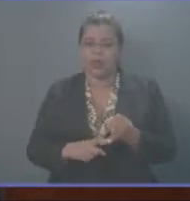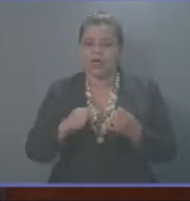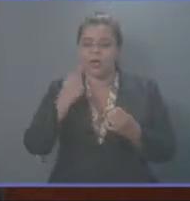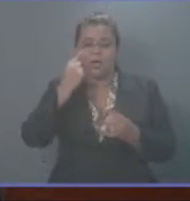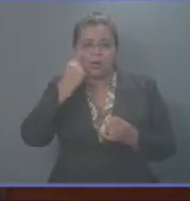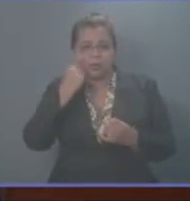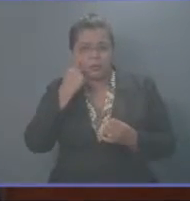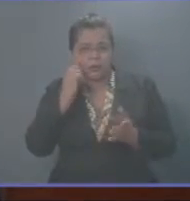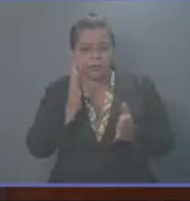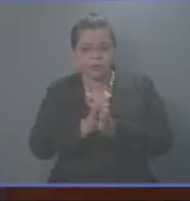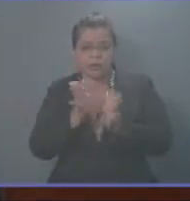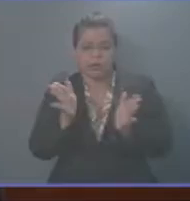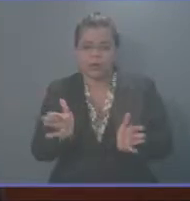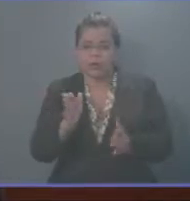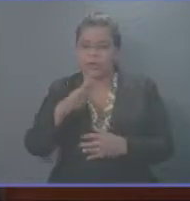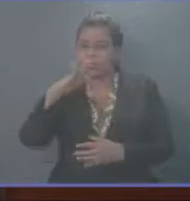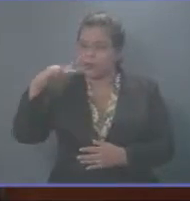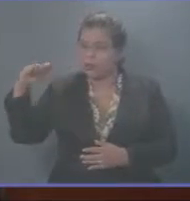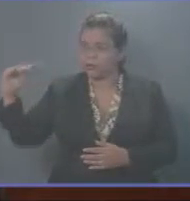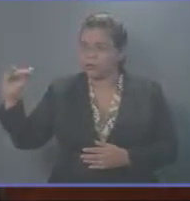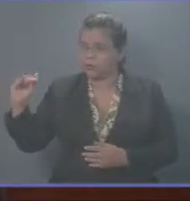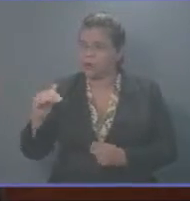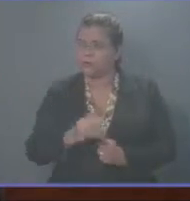Inspectoría General de la República,